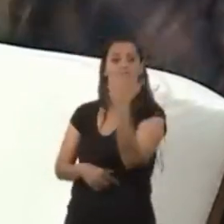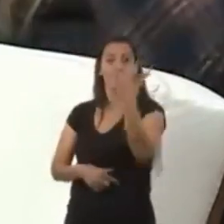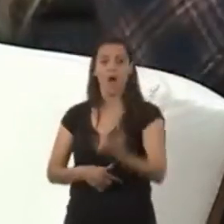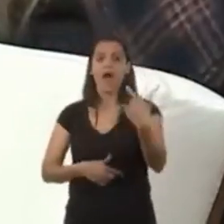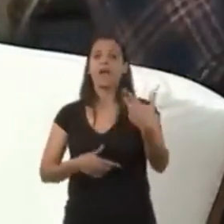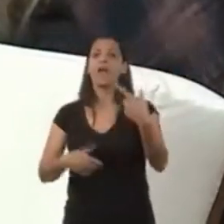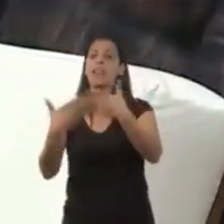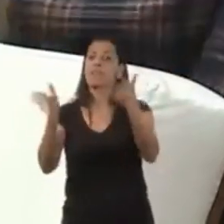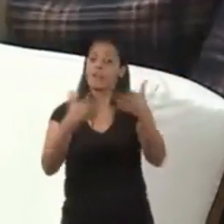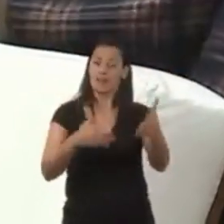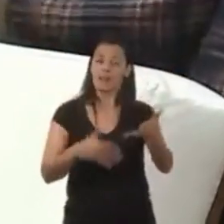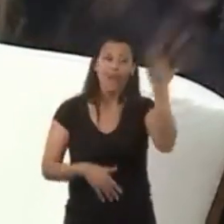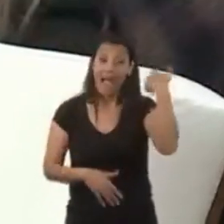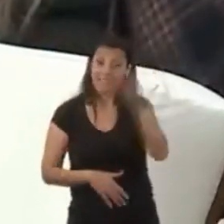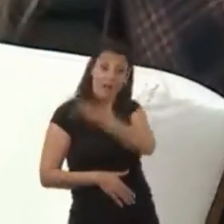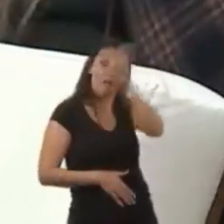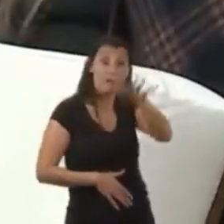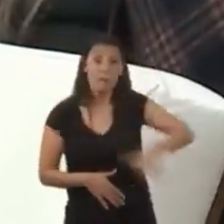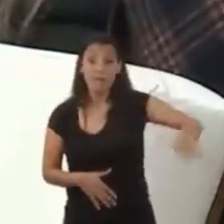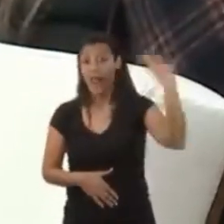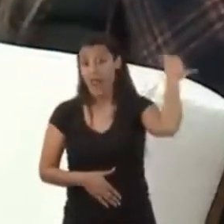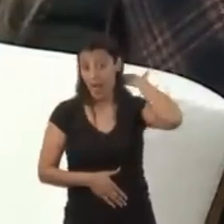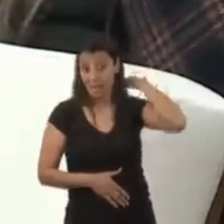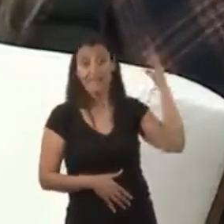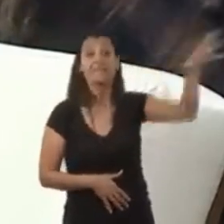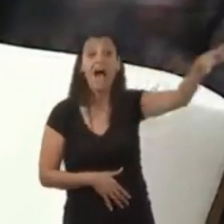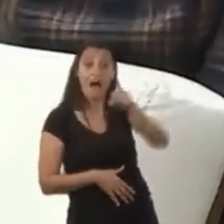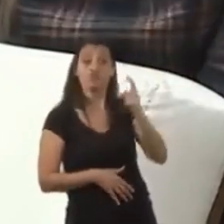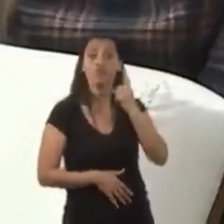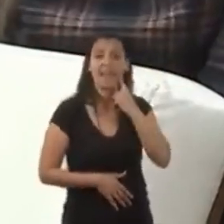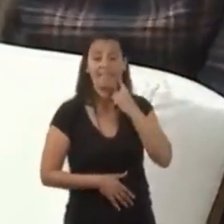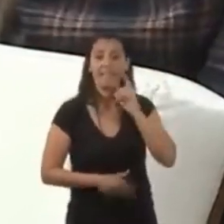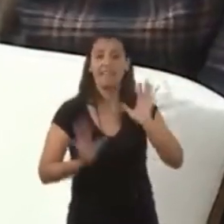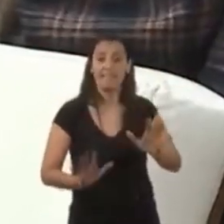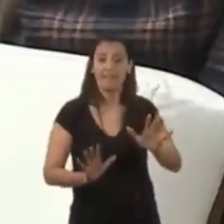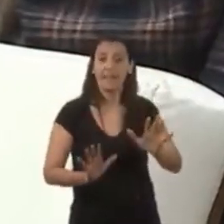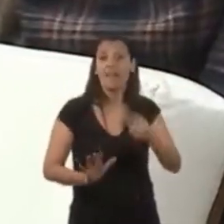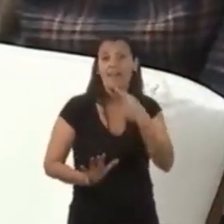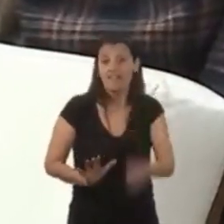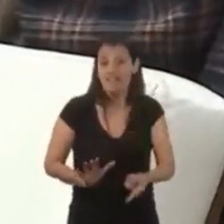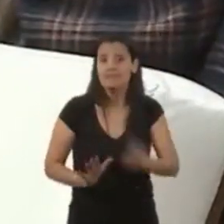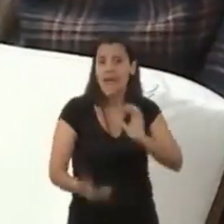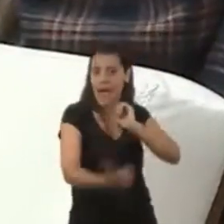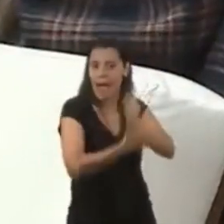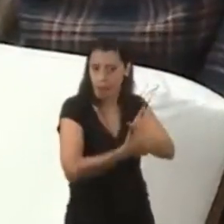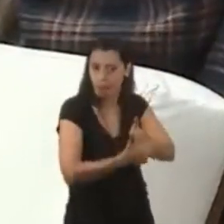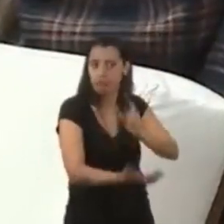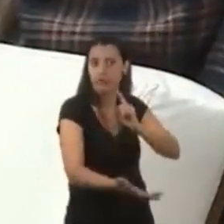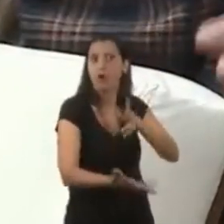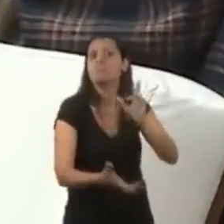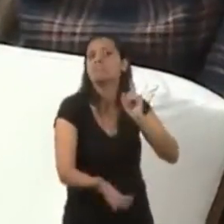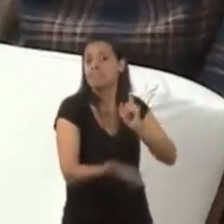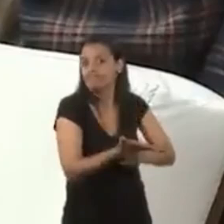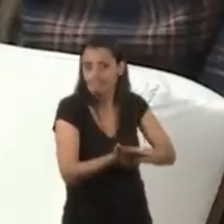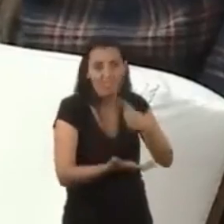fui a a la matanza a buscar al intendente procesado por abusar supuestamente sexualmente de una de una secretaria